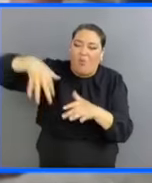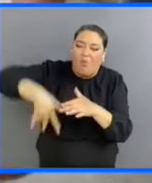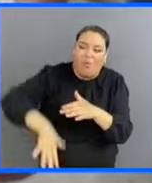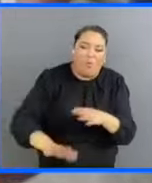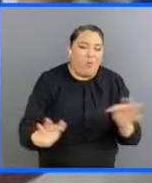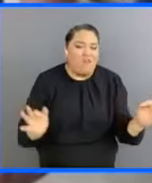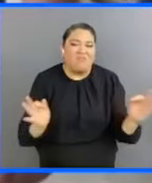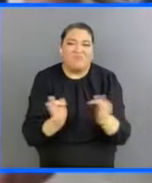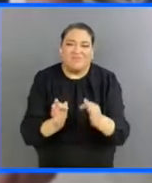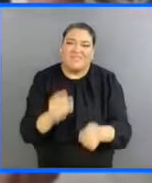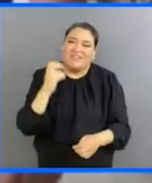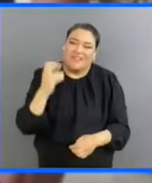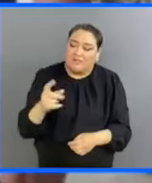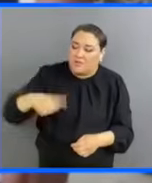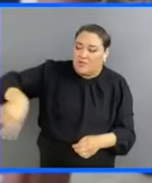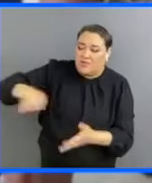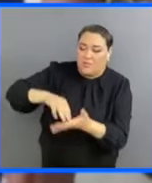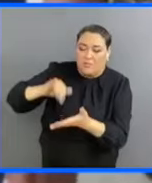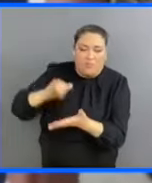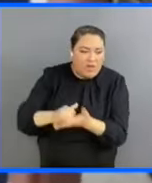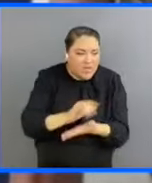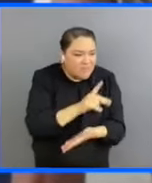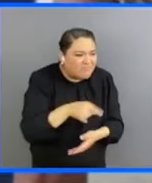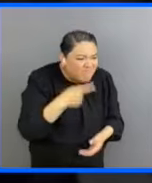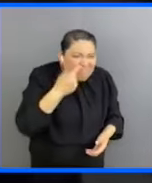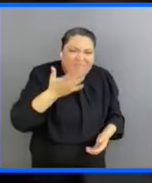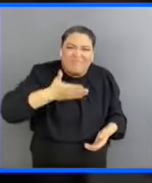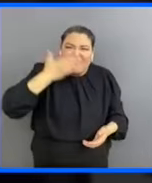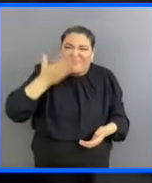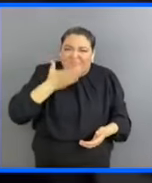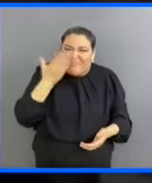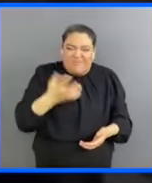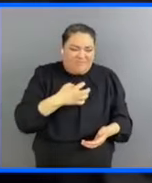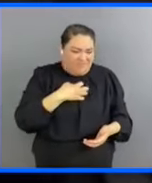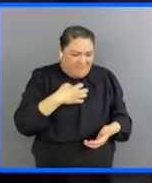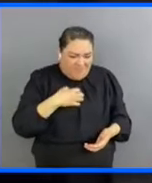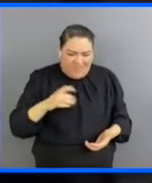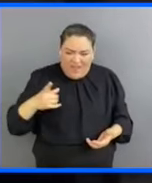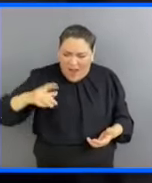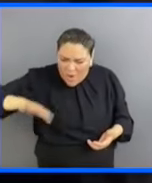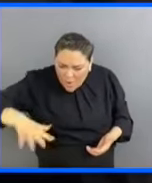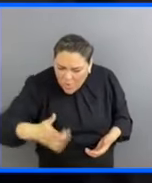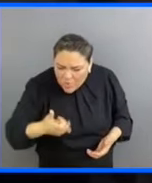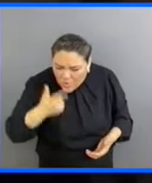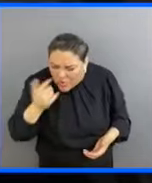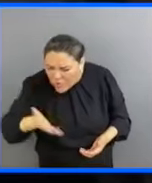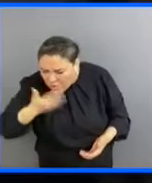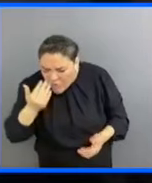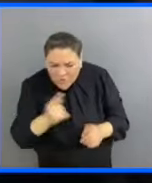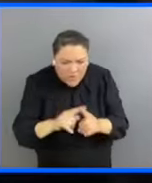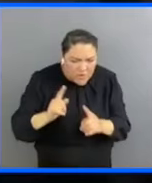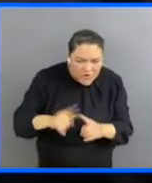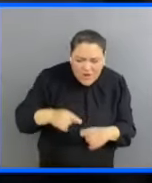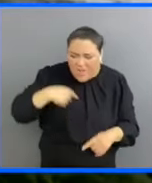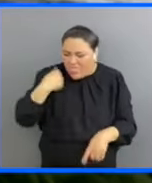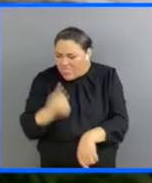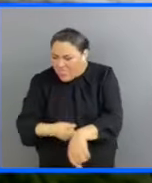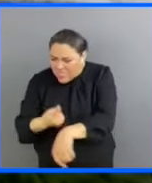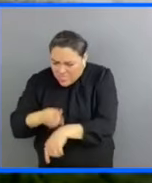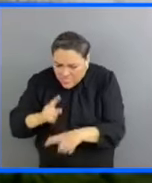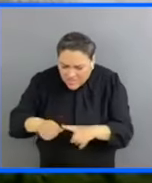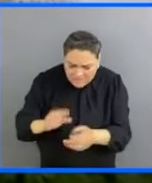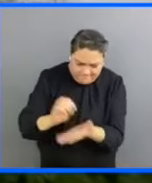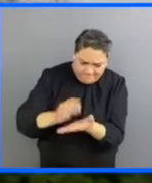comunidad maya documentó olores fétidos, contaminación de agua subterránea y afectaciones a la salud. Además, señaló